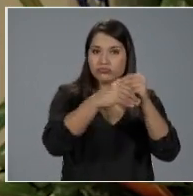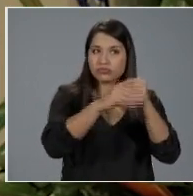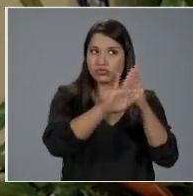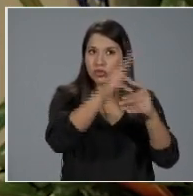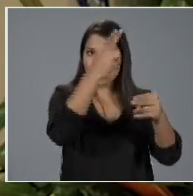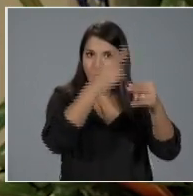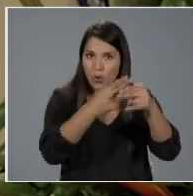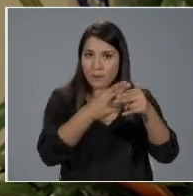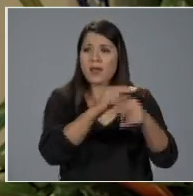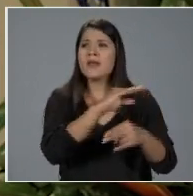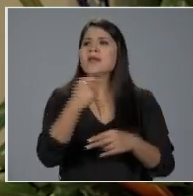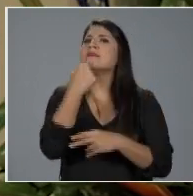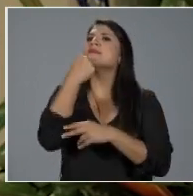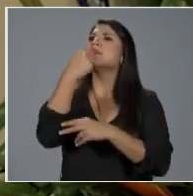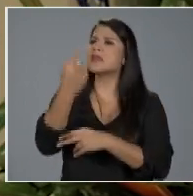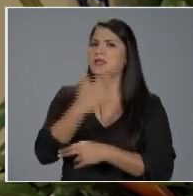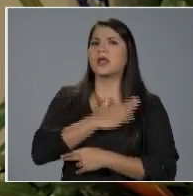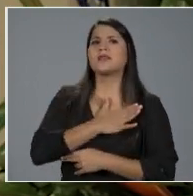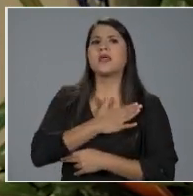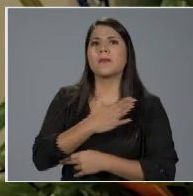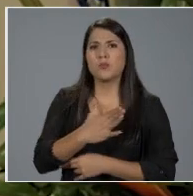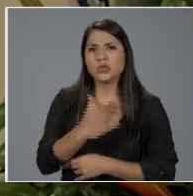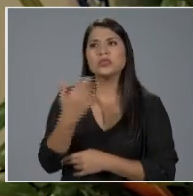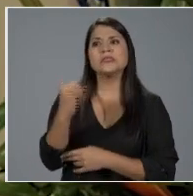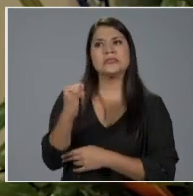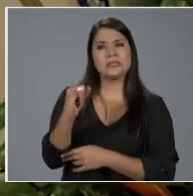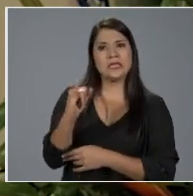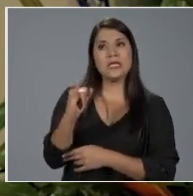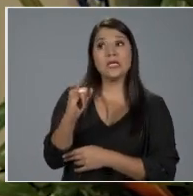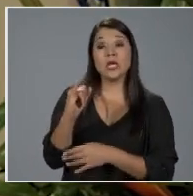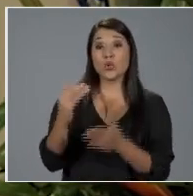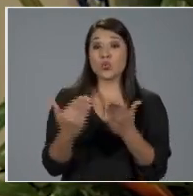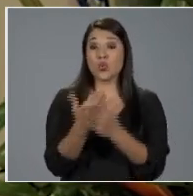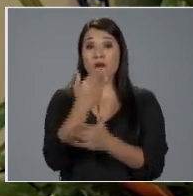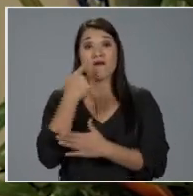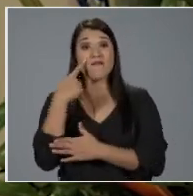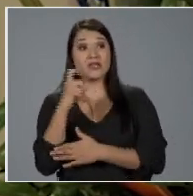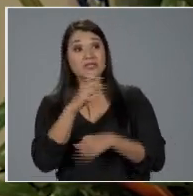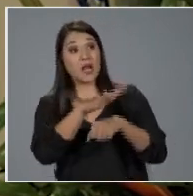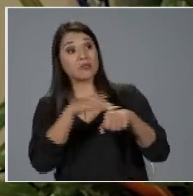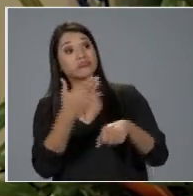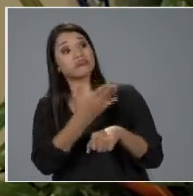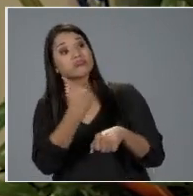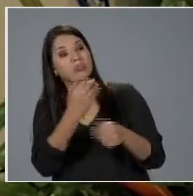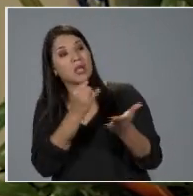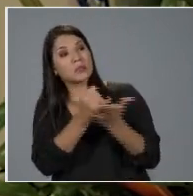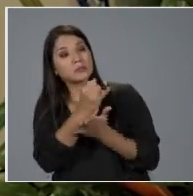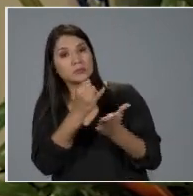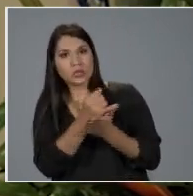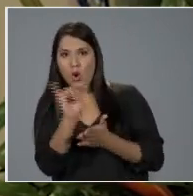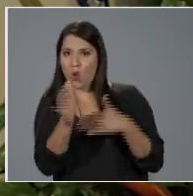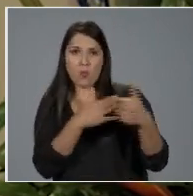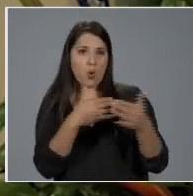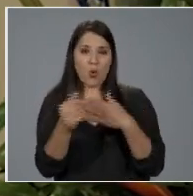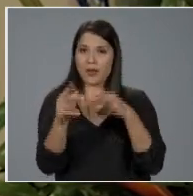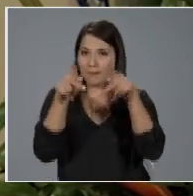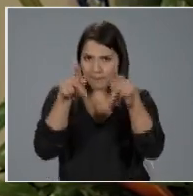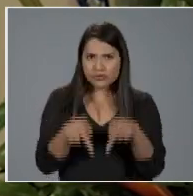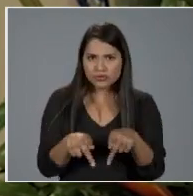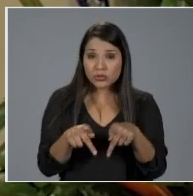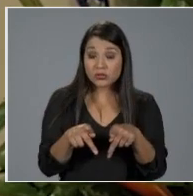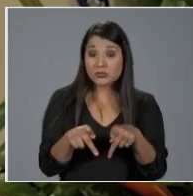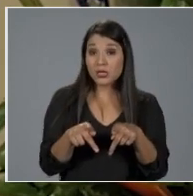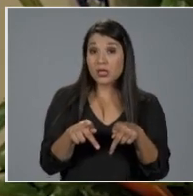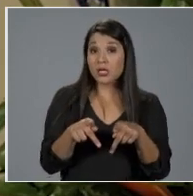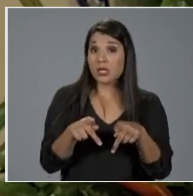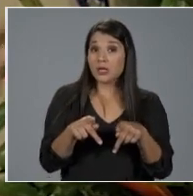declarado que está dispuesto, si lo llama la nueva fiscal, a acudir a cualquier interrogatorio, como cualquier ciudadano,